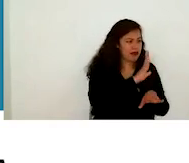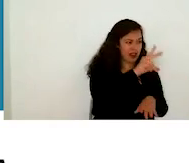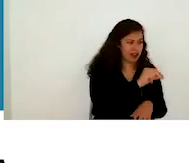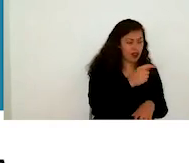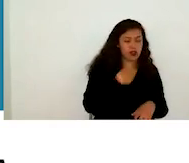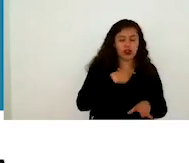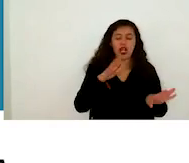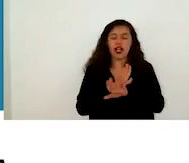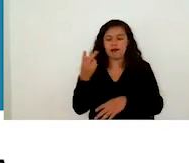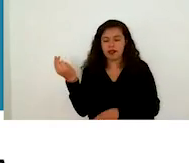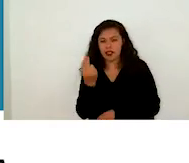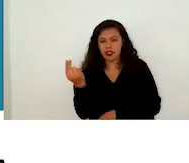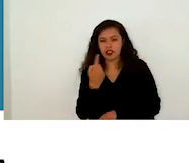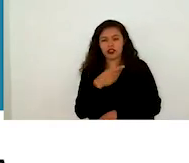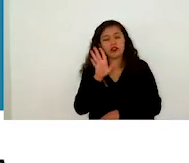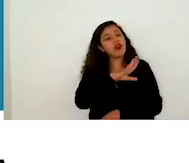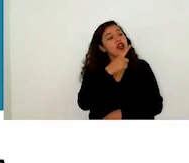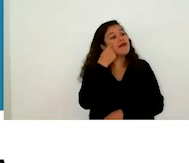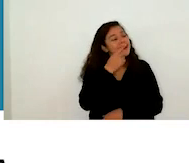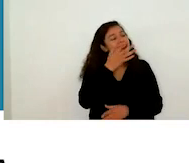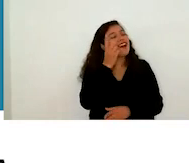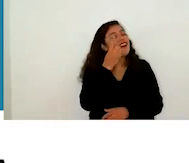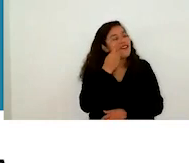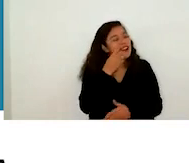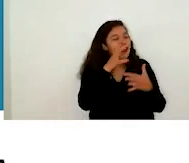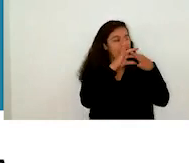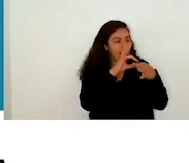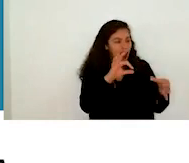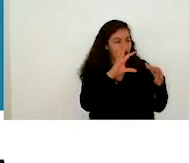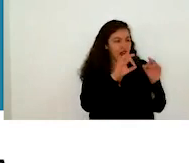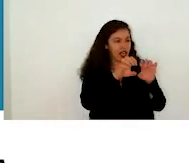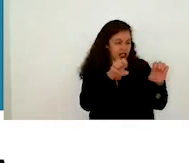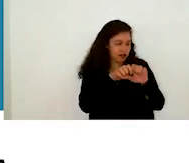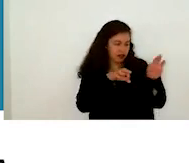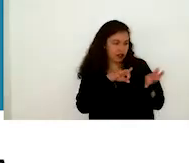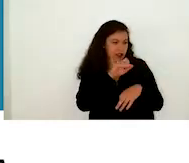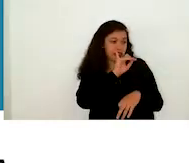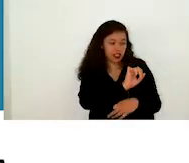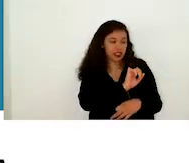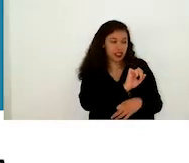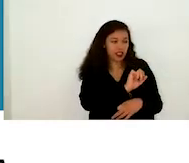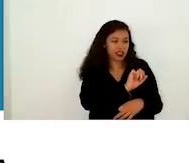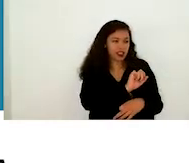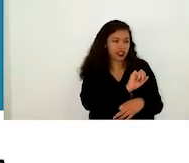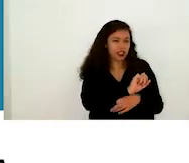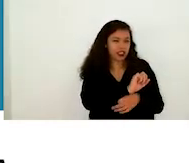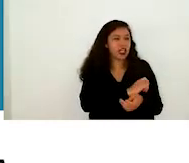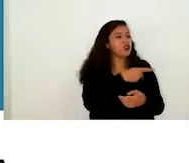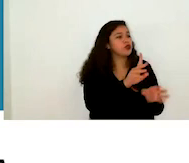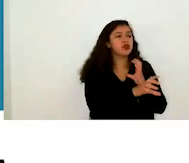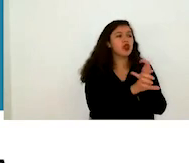soy yo persuadirlo para que entonces si está dentro de este equipo de trabajo únicamente lo que tenga que